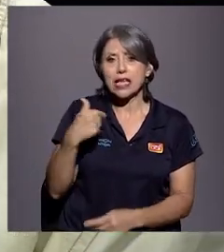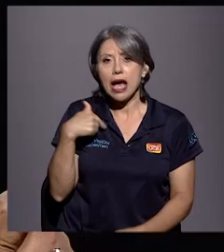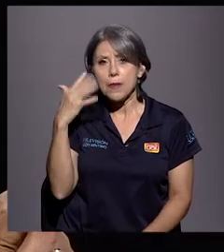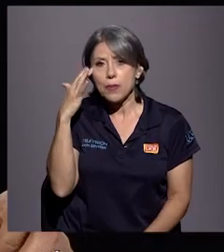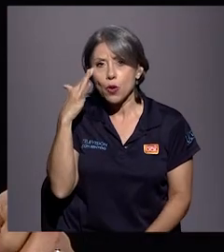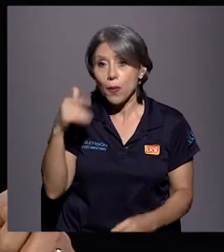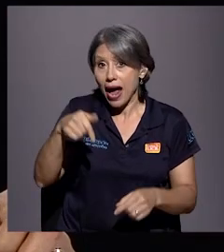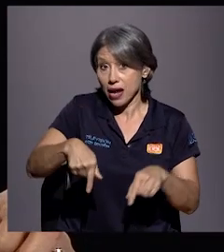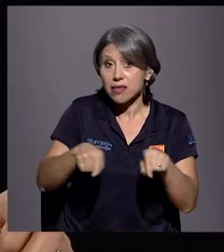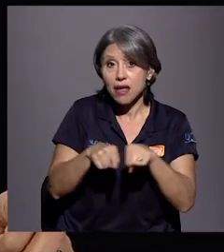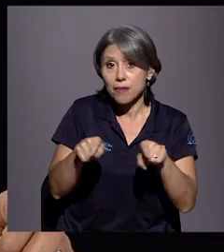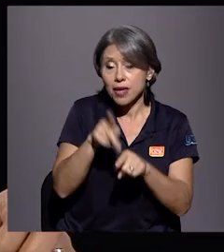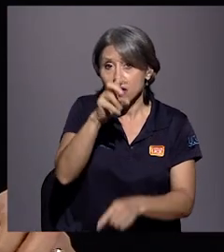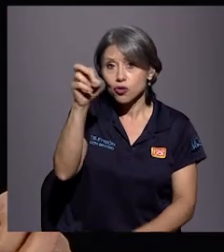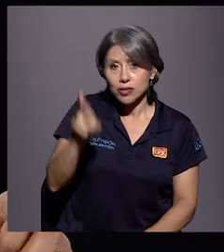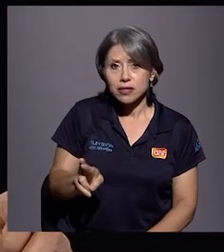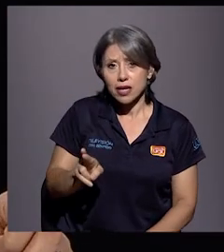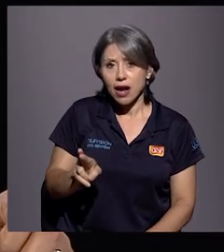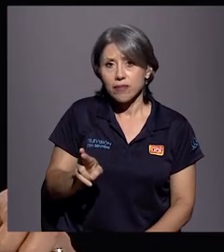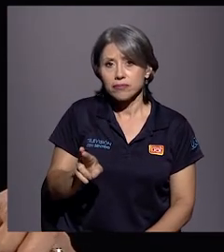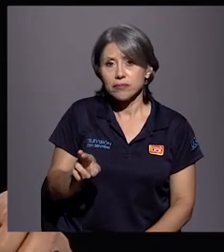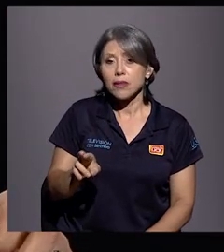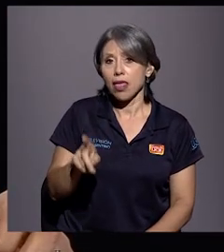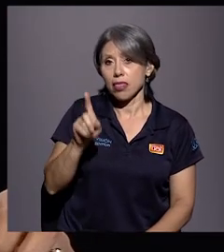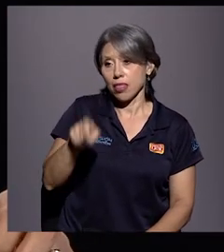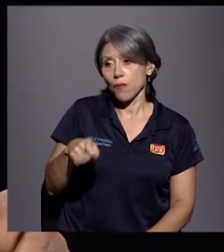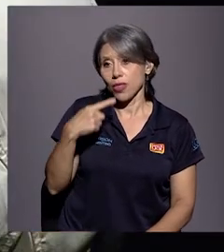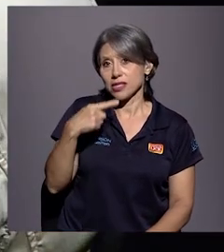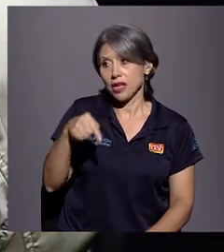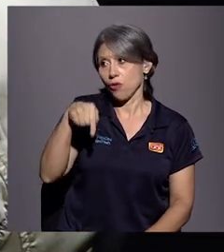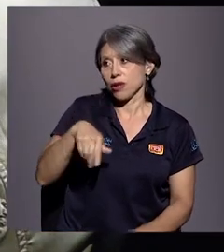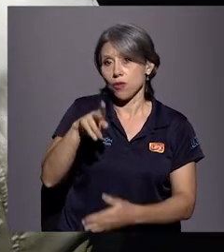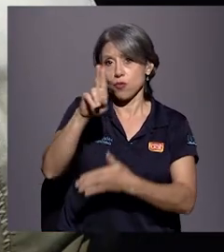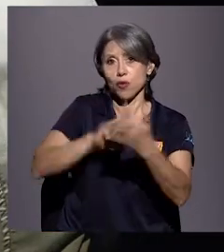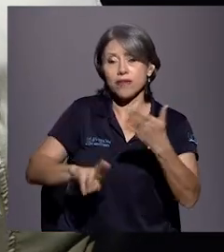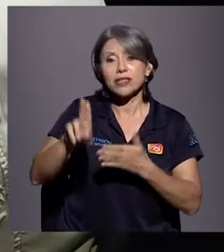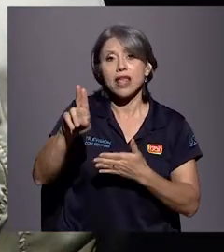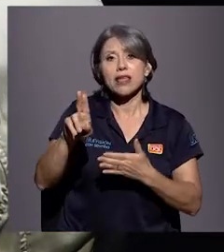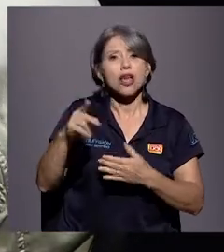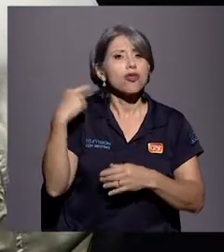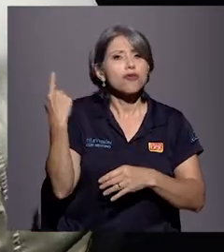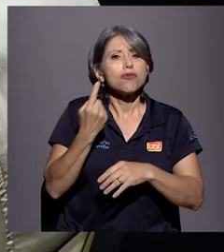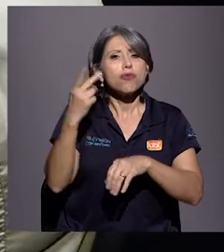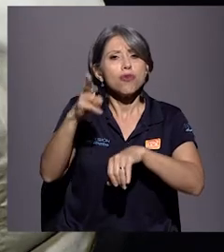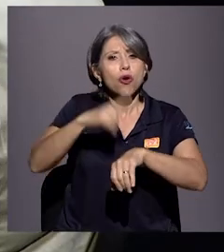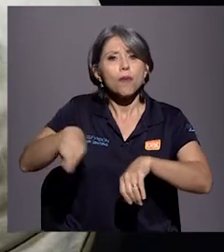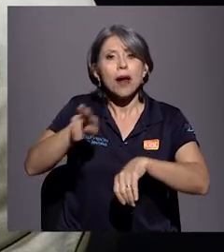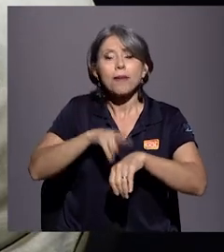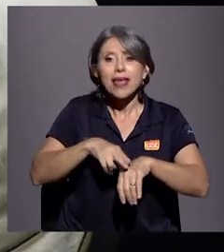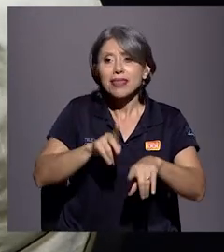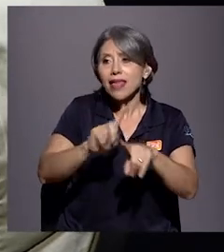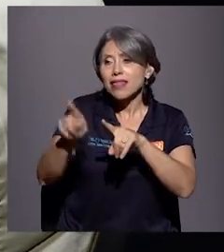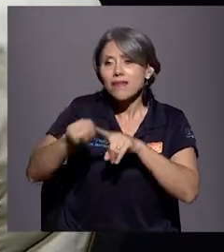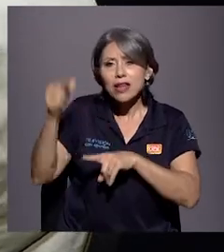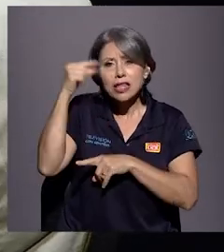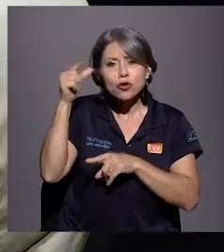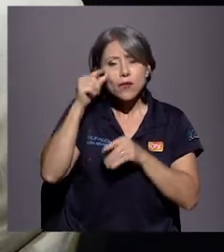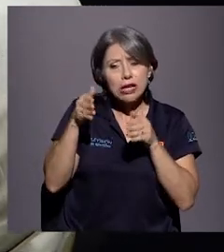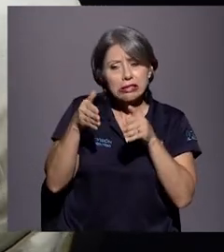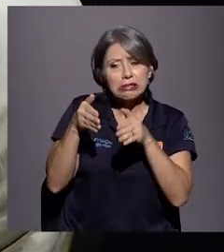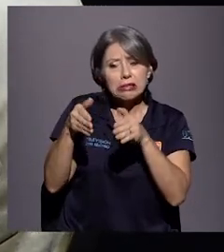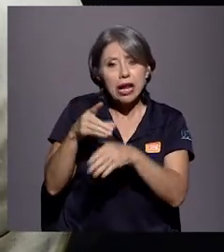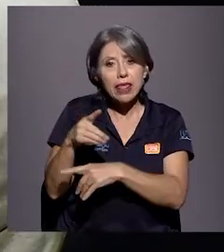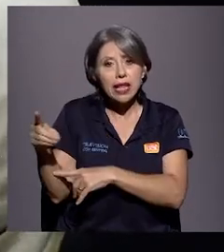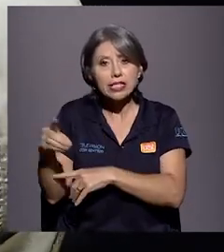preocupa. Aquí también, en Costa Rica, debo decirlo como universitario, es que normalmente cuando los gobiernos van un poco para la derecha, el